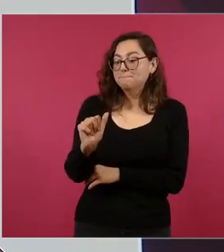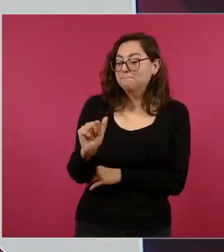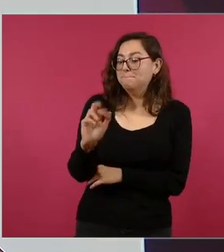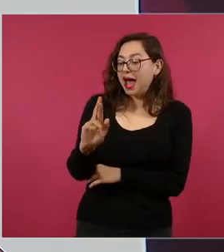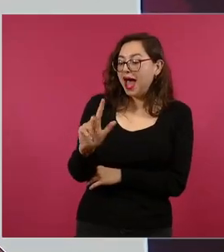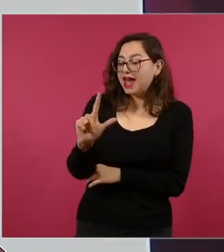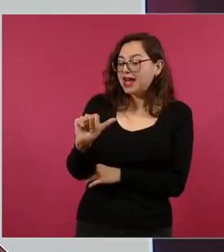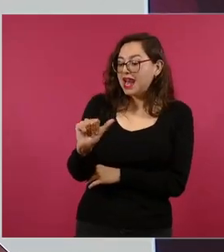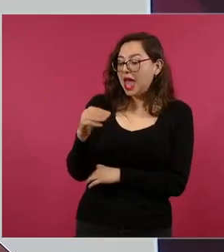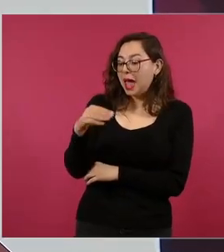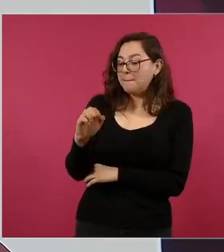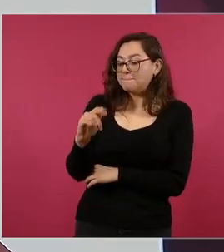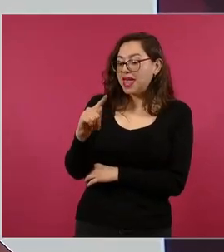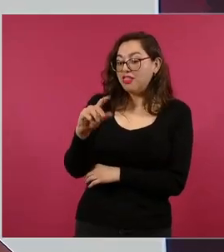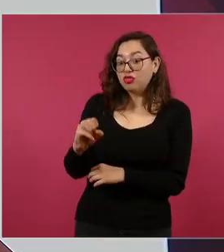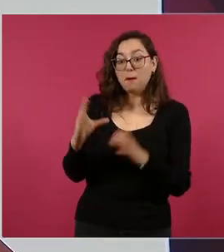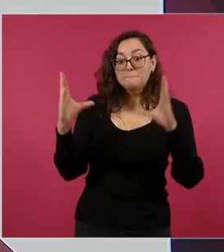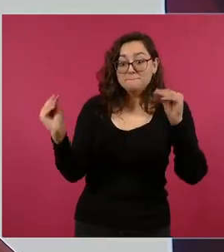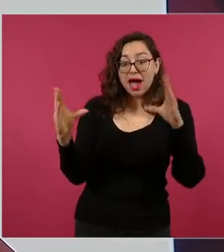Un debate así.